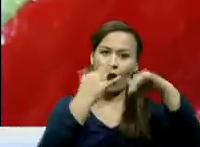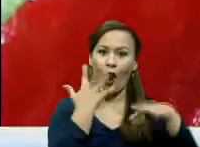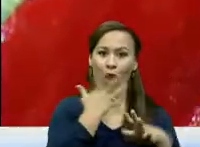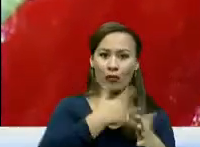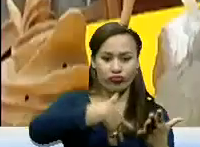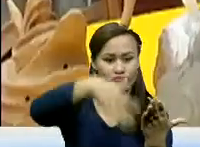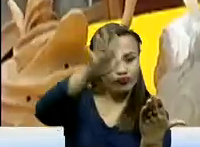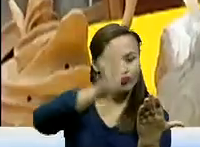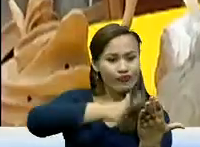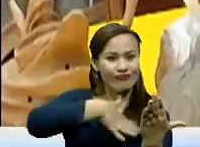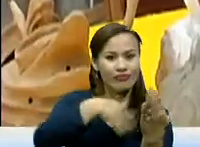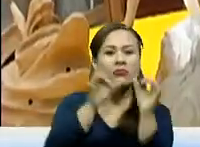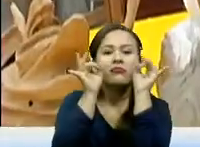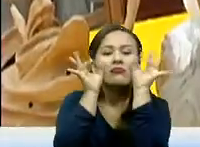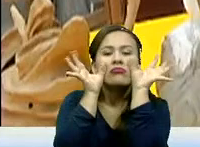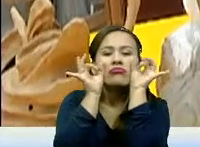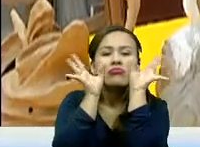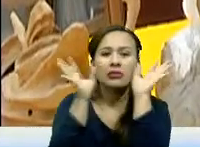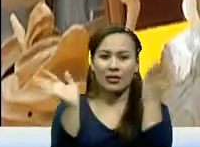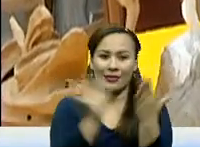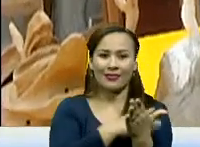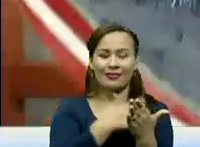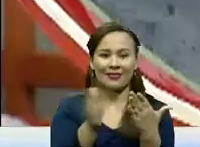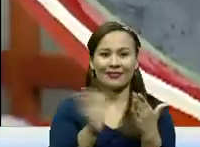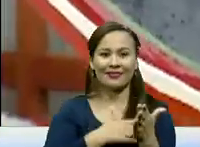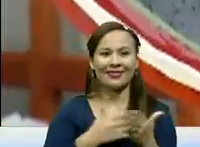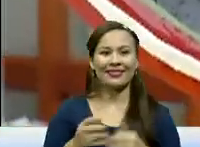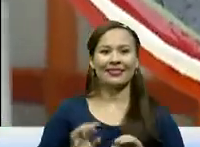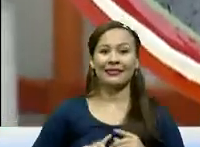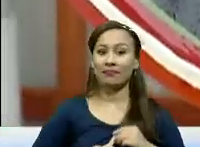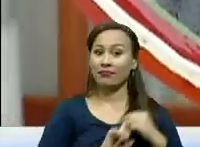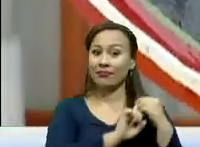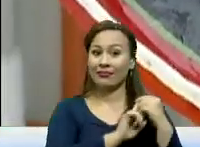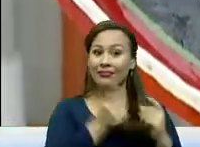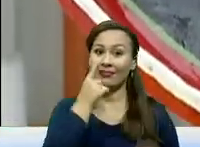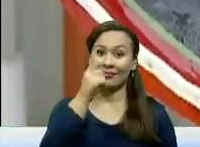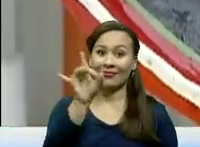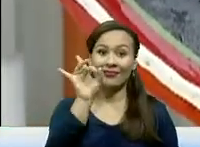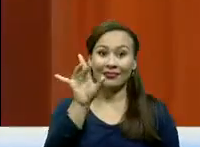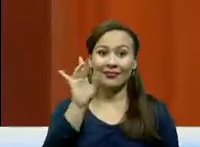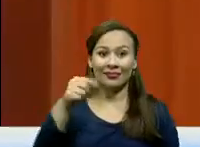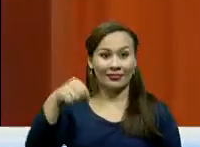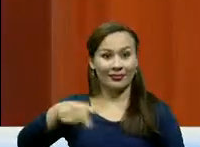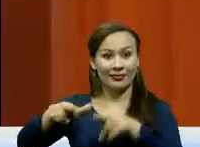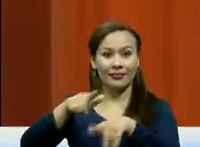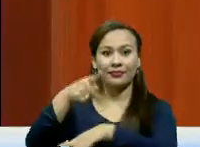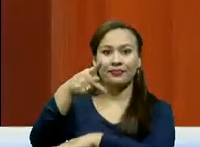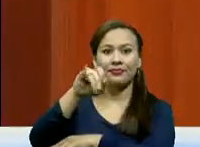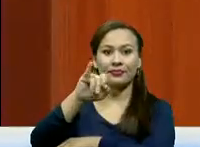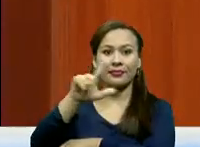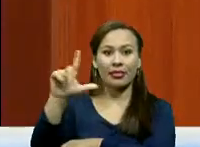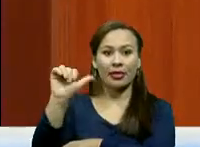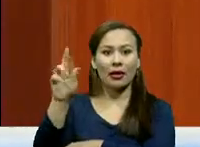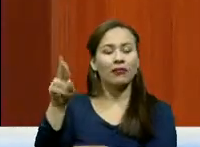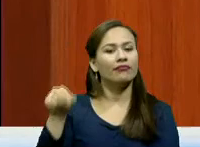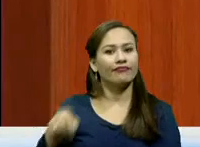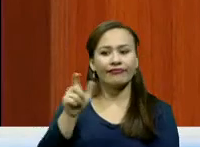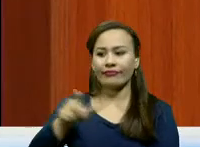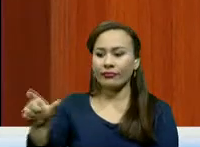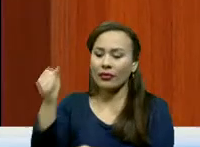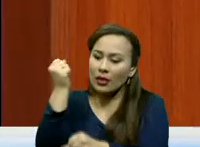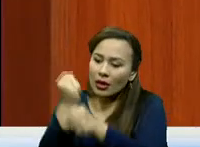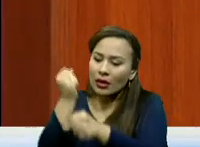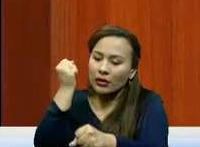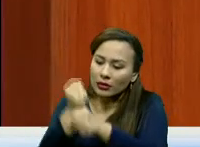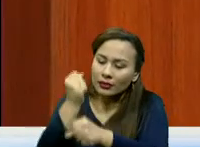tenga esta careta un brillo especial, digamos. Pillero es un cantón muy trabajador, muy